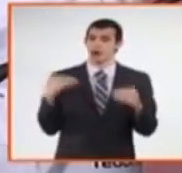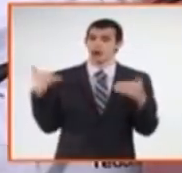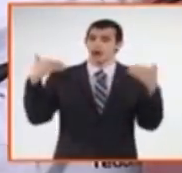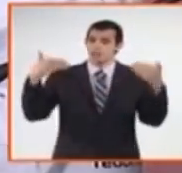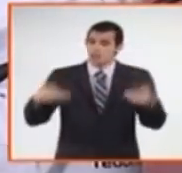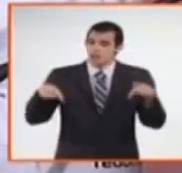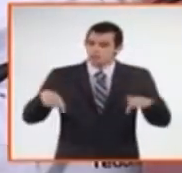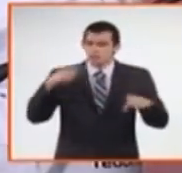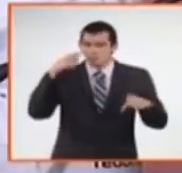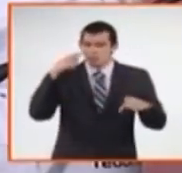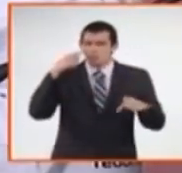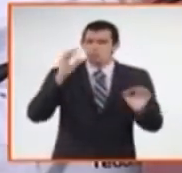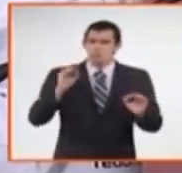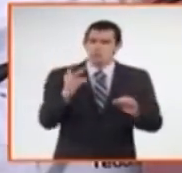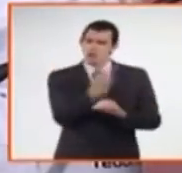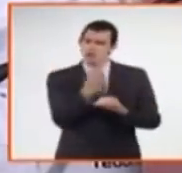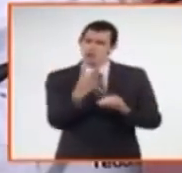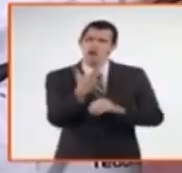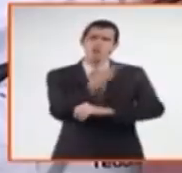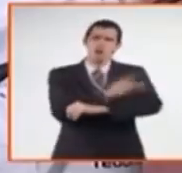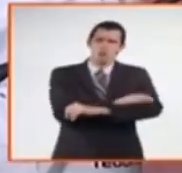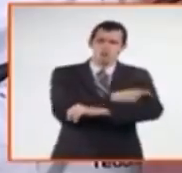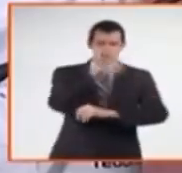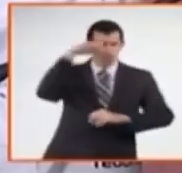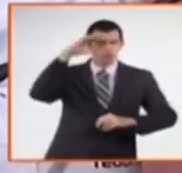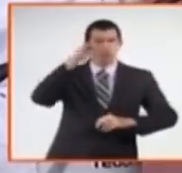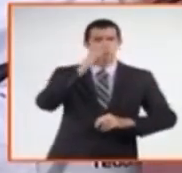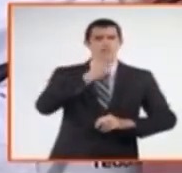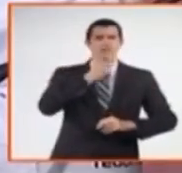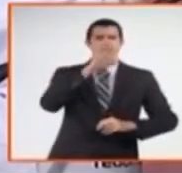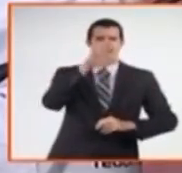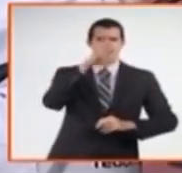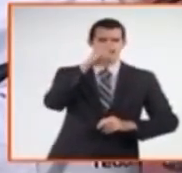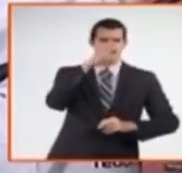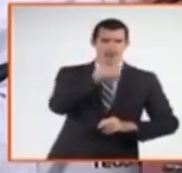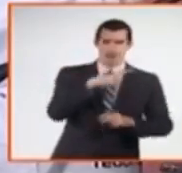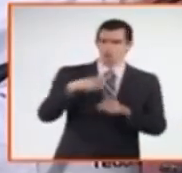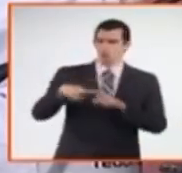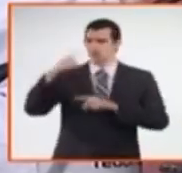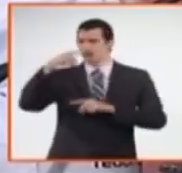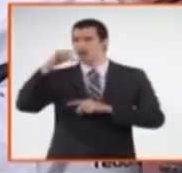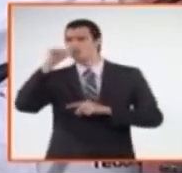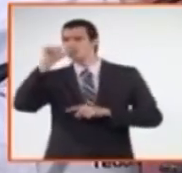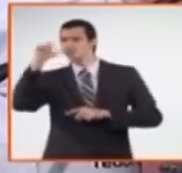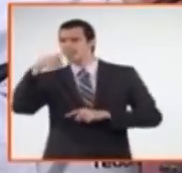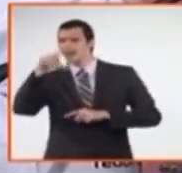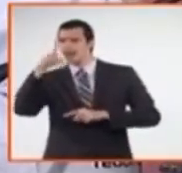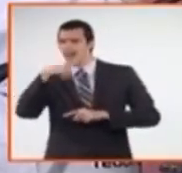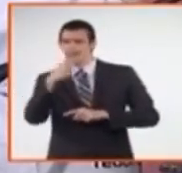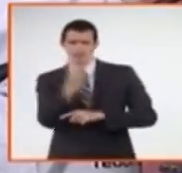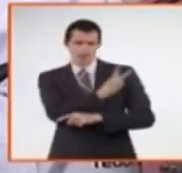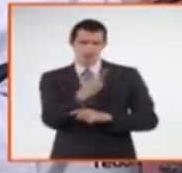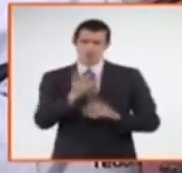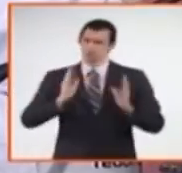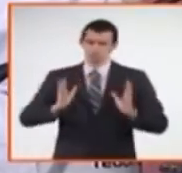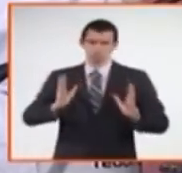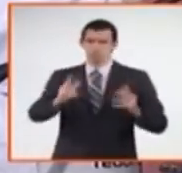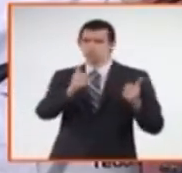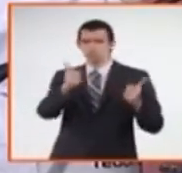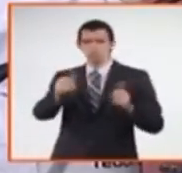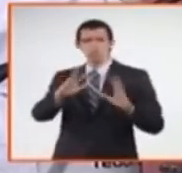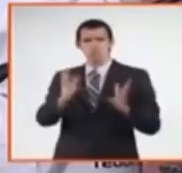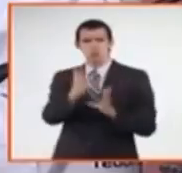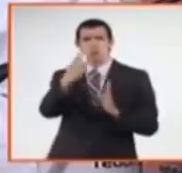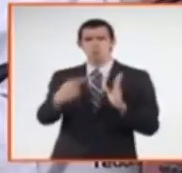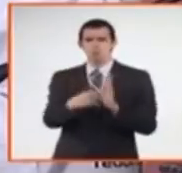que hemos hemos diseñado el ritmo de producción realmente en este momento nuestros tecnólogos la persona que trabaja la sala de presión